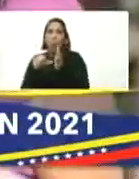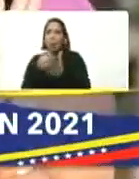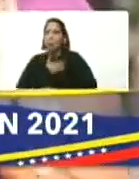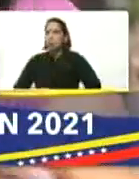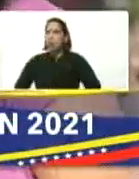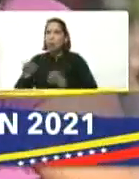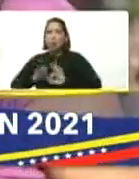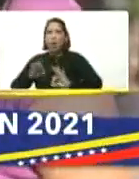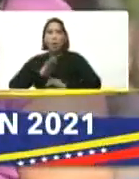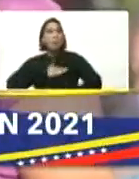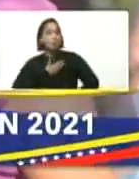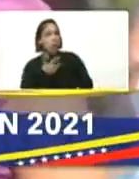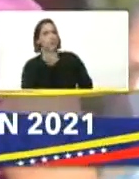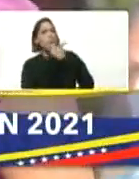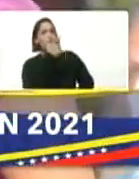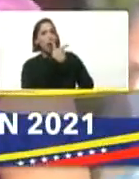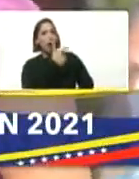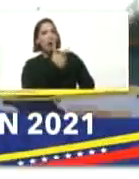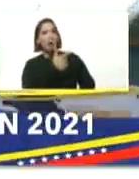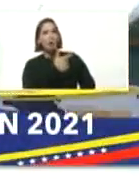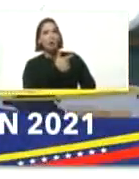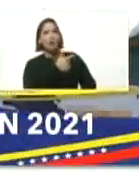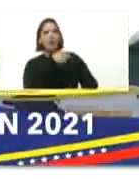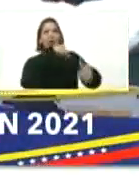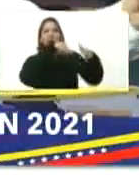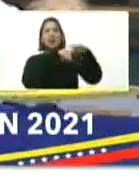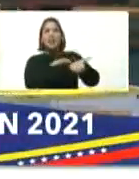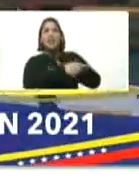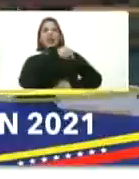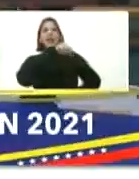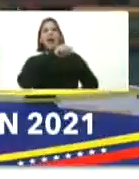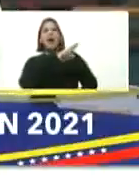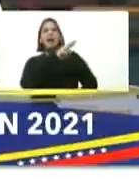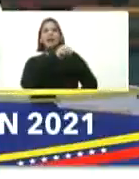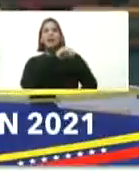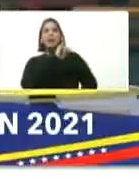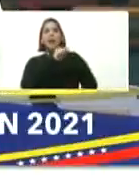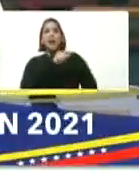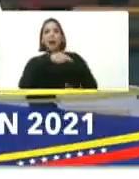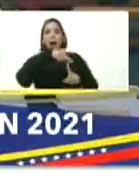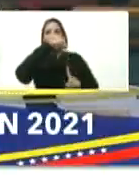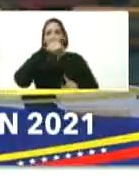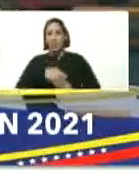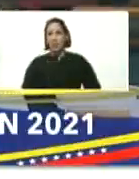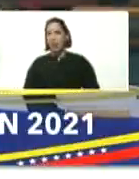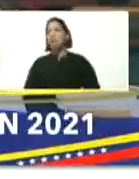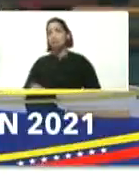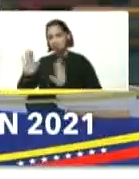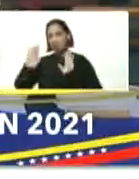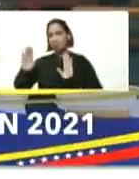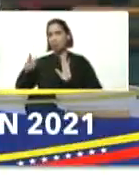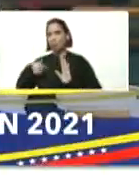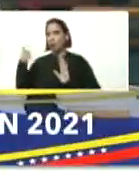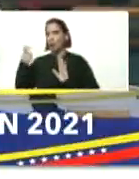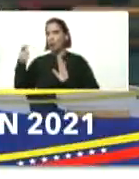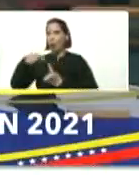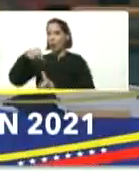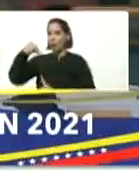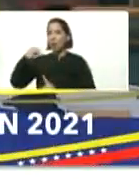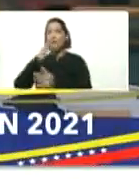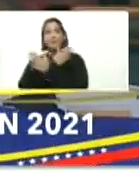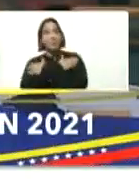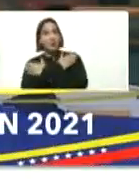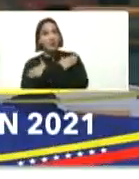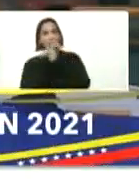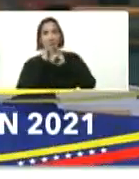Puede buscarlo en el Palacio de Narnia, que queda en Altamira. Vale, iremos por allá. Bueno, un saludo. Que está esperando hoy. Y